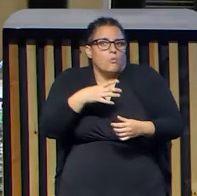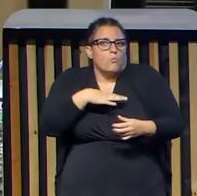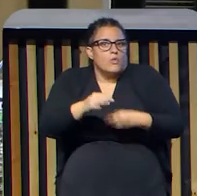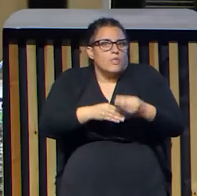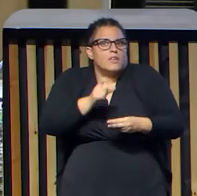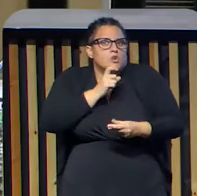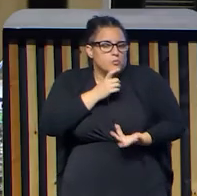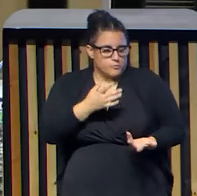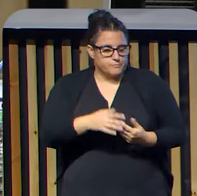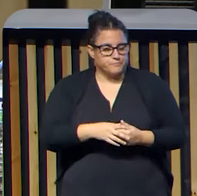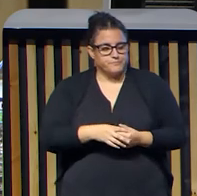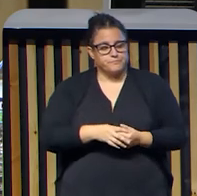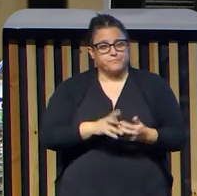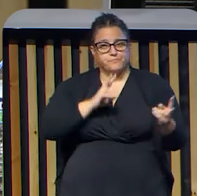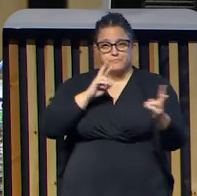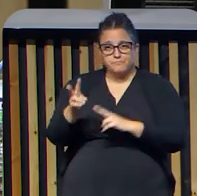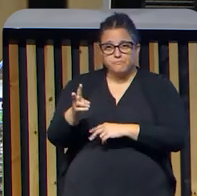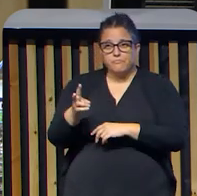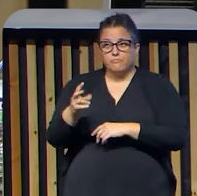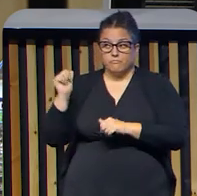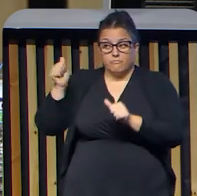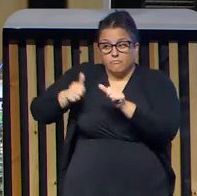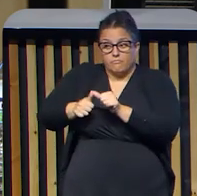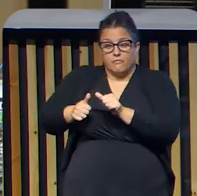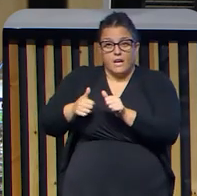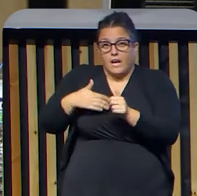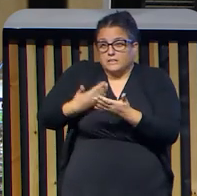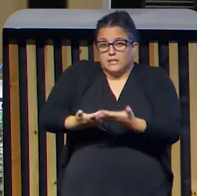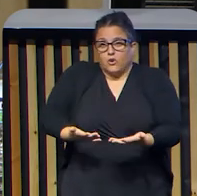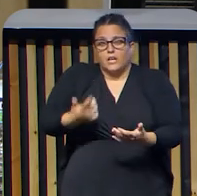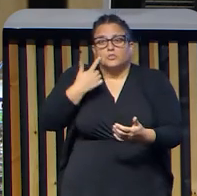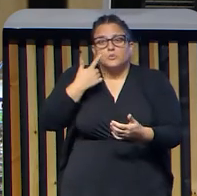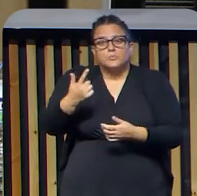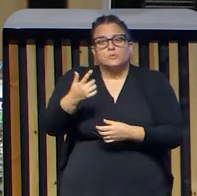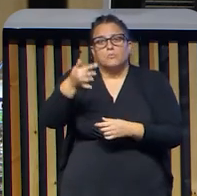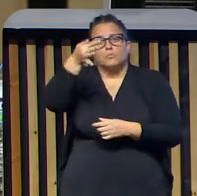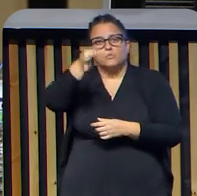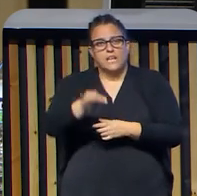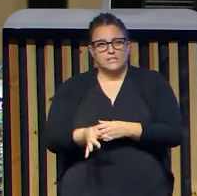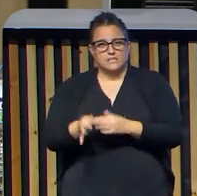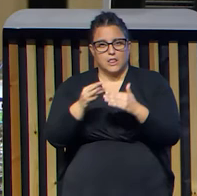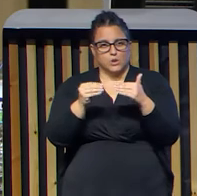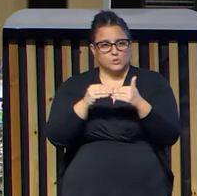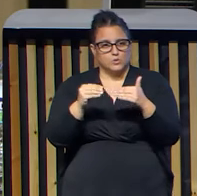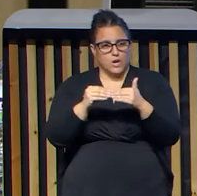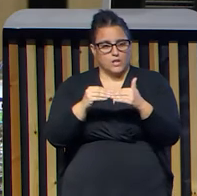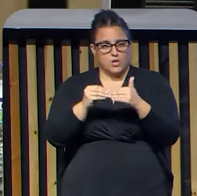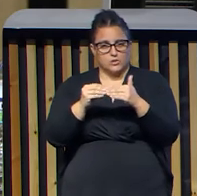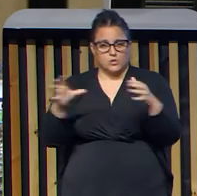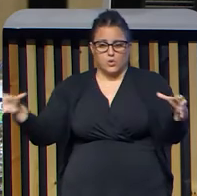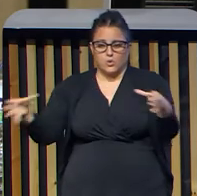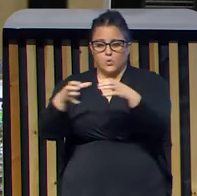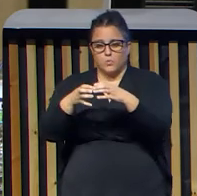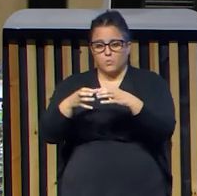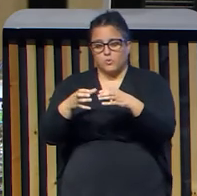en grupos de Focus Group de pasarle a la gente mientras estamos elaborando antes por supuesto de publicar nada